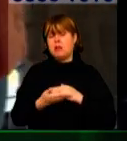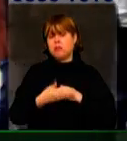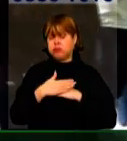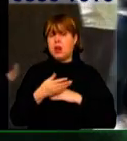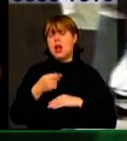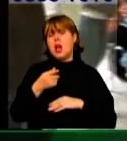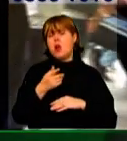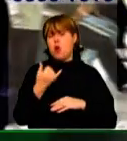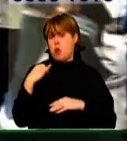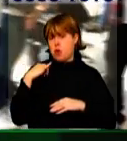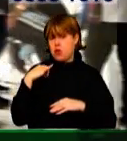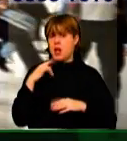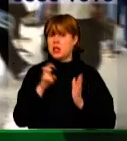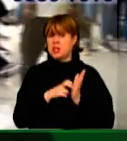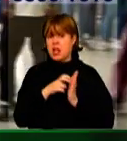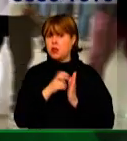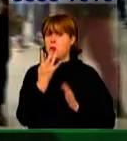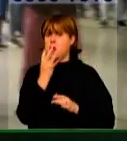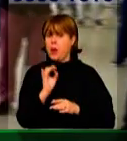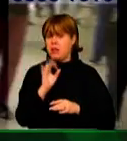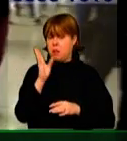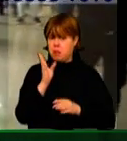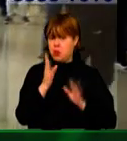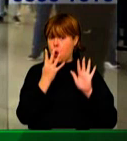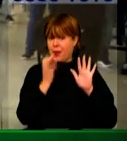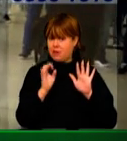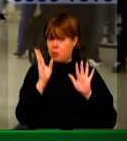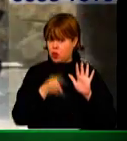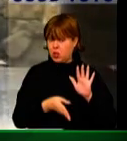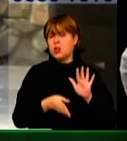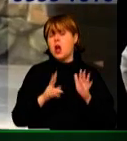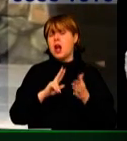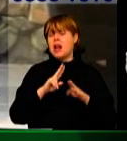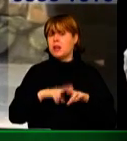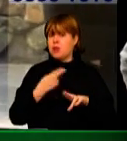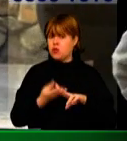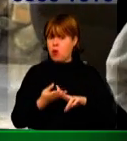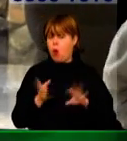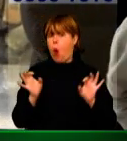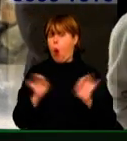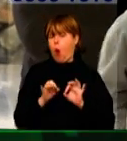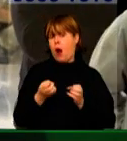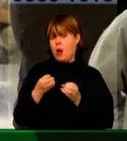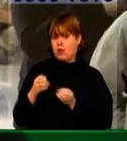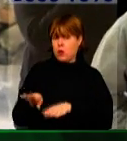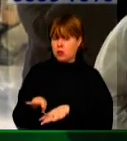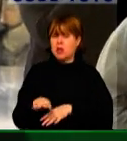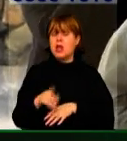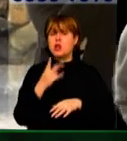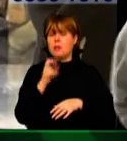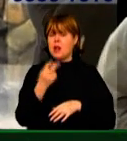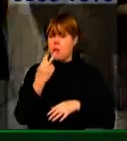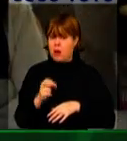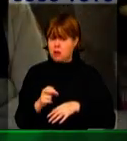Salto superó el 90% de los estudiantes. En cuanto a la repetición y desvinculación, Silva dijo que los resultados de